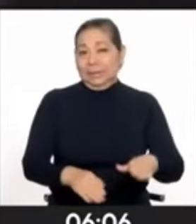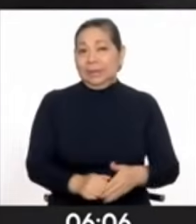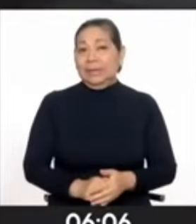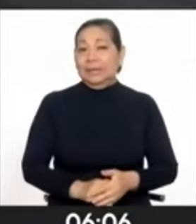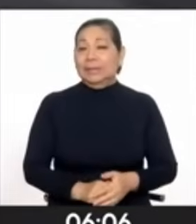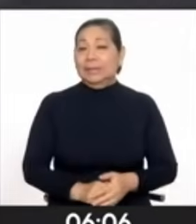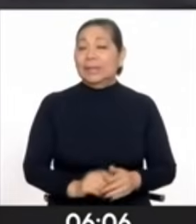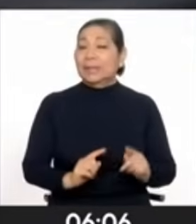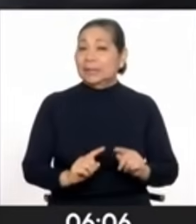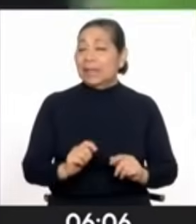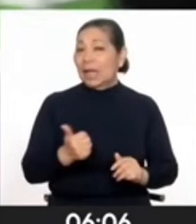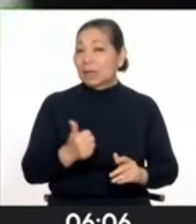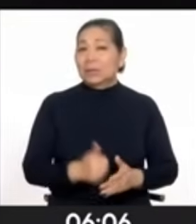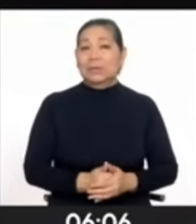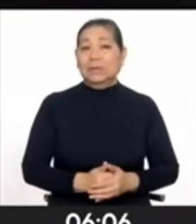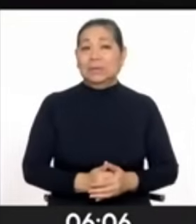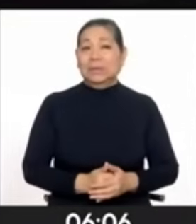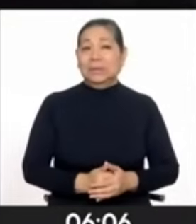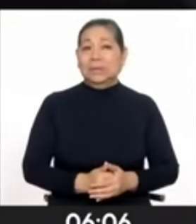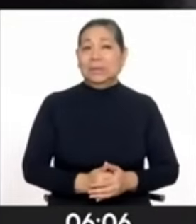algún tipo de